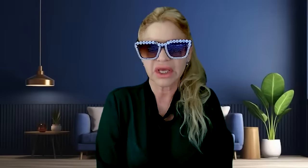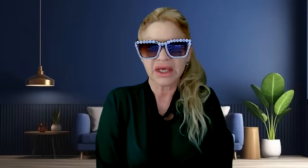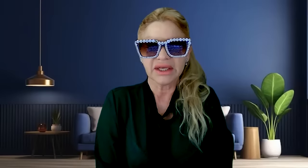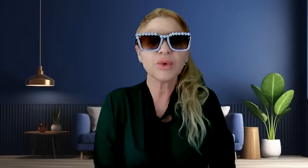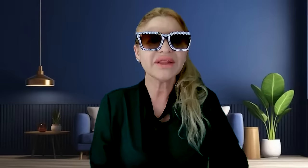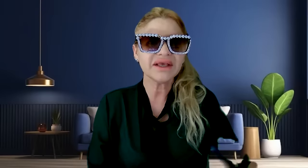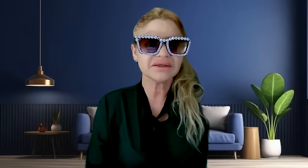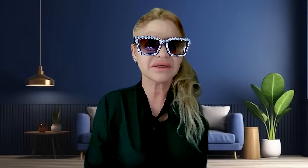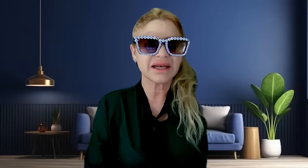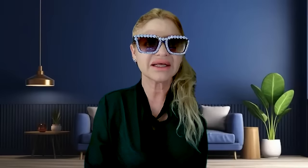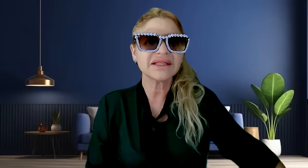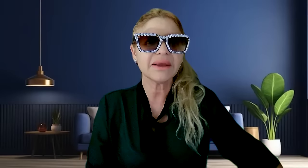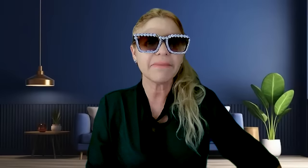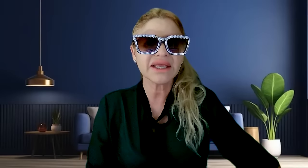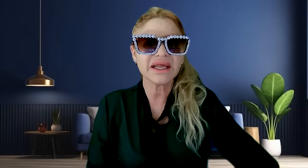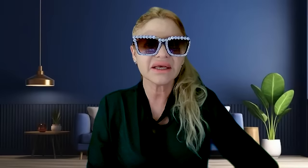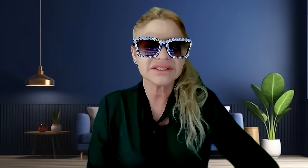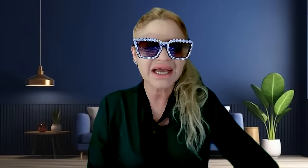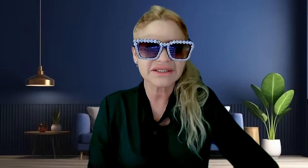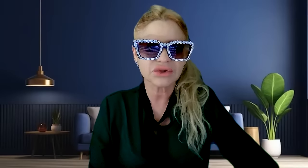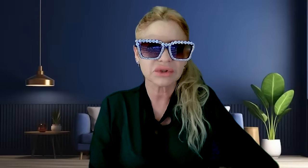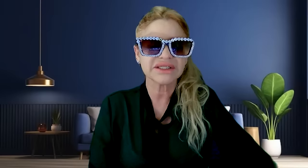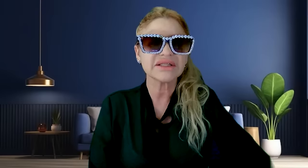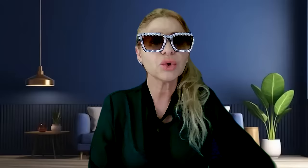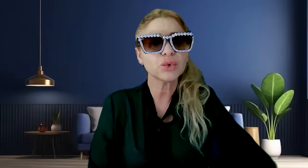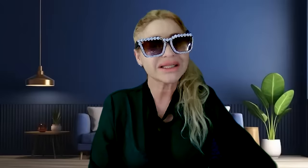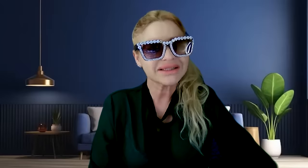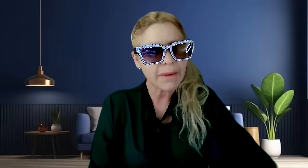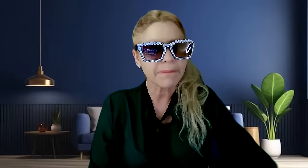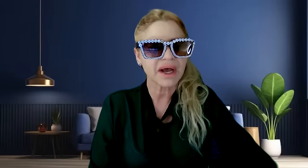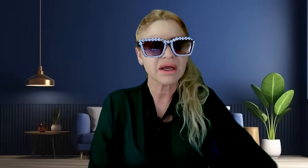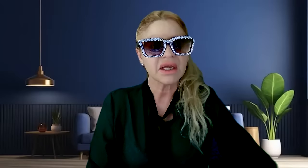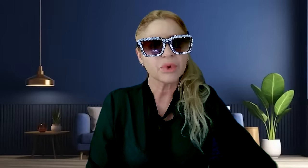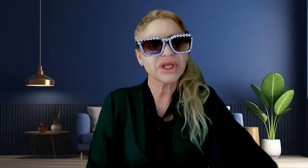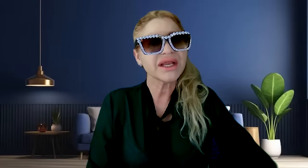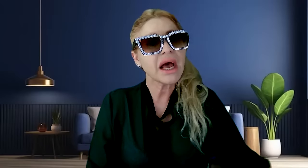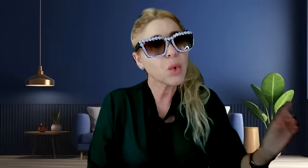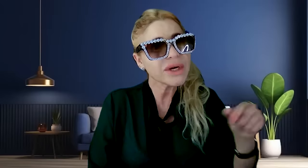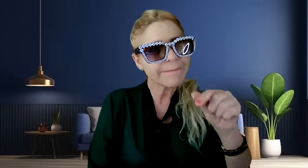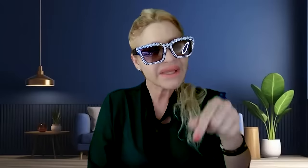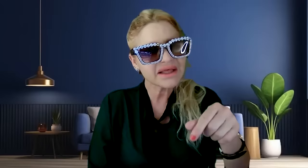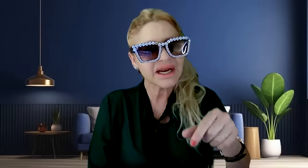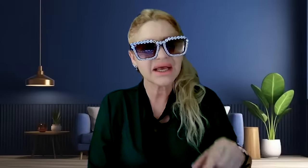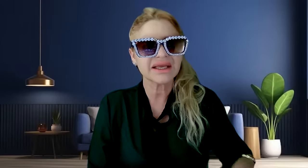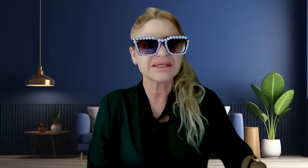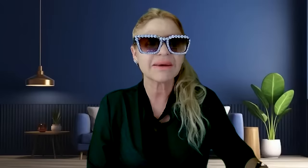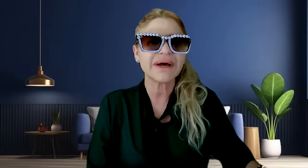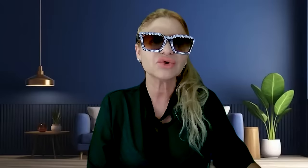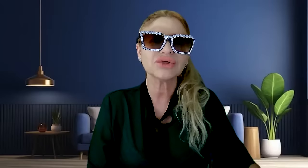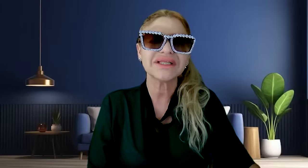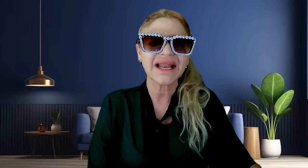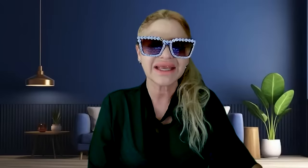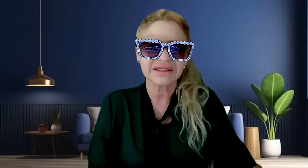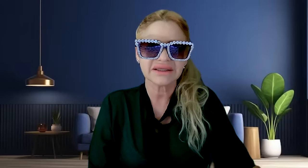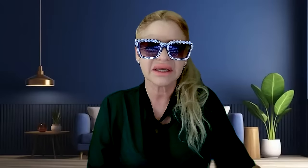depravados, recuerden que al cantante Michael Jackson le tendieron una trampa porque era una piedra en el